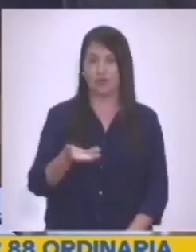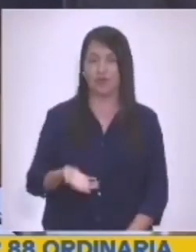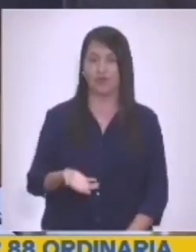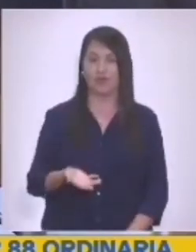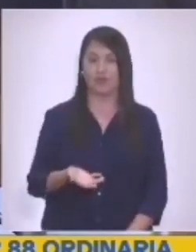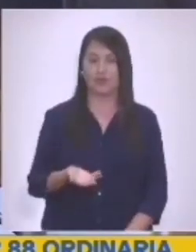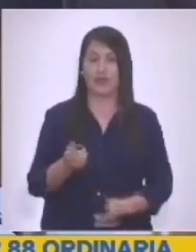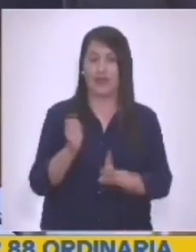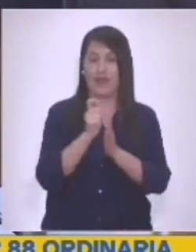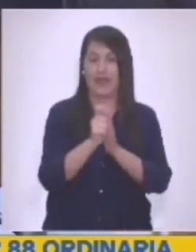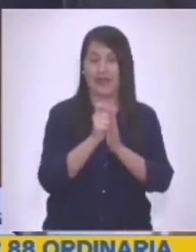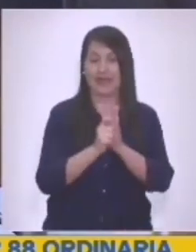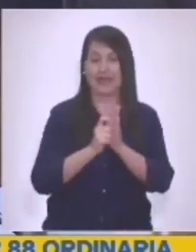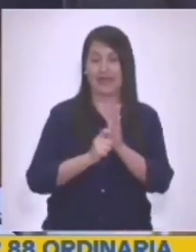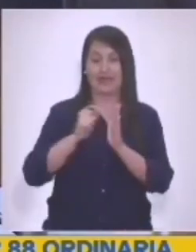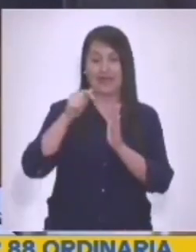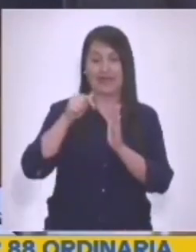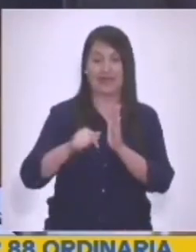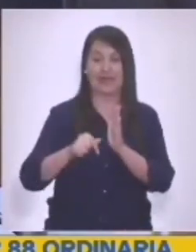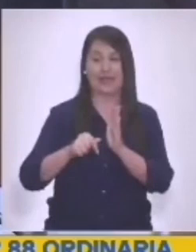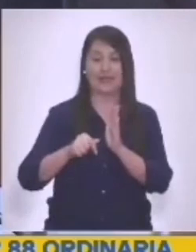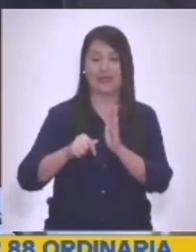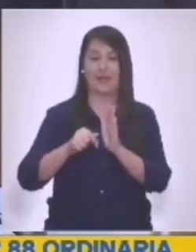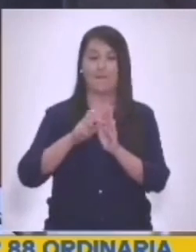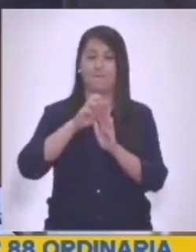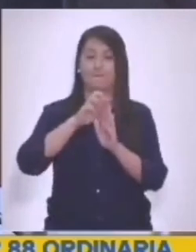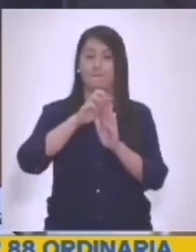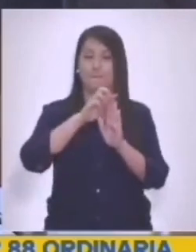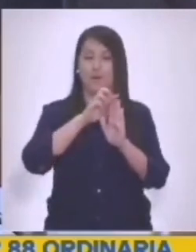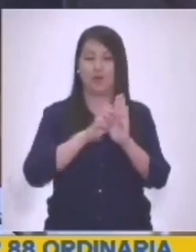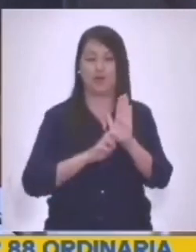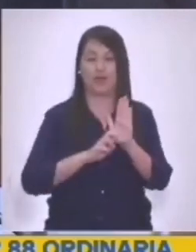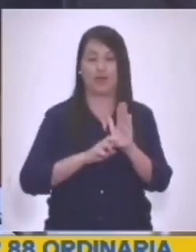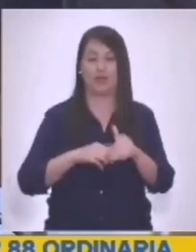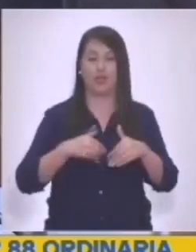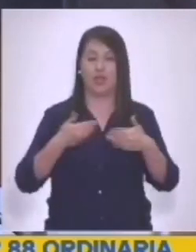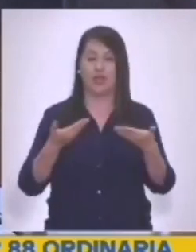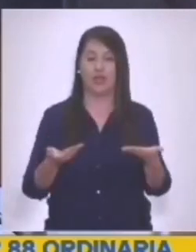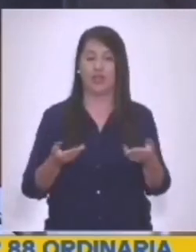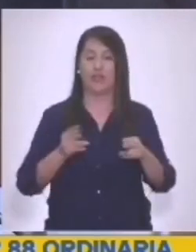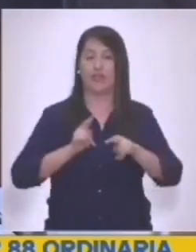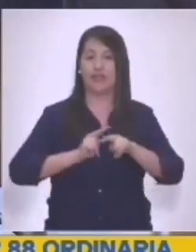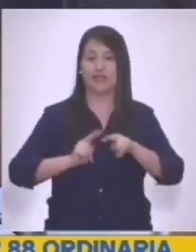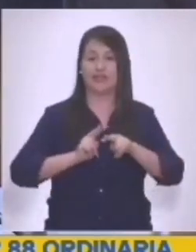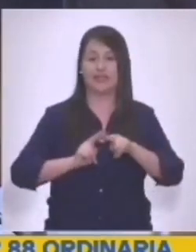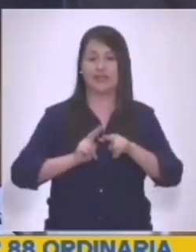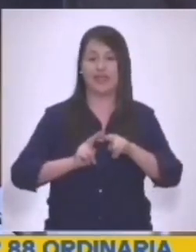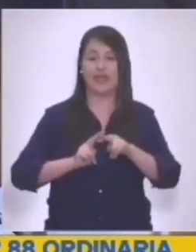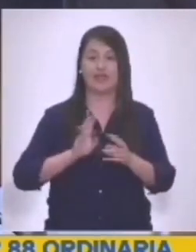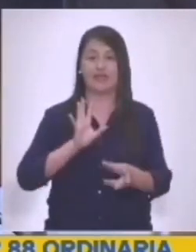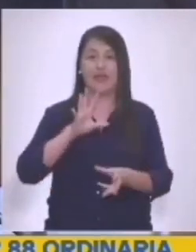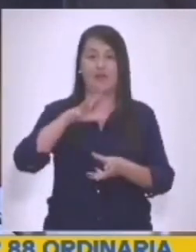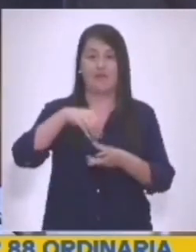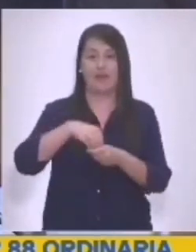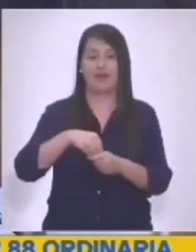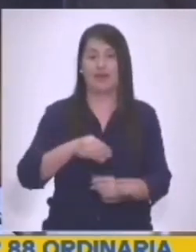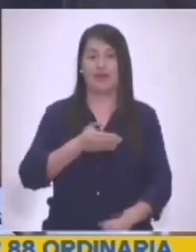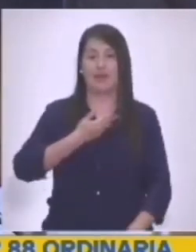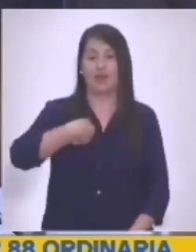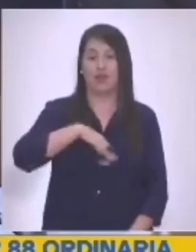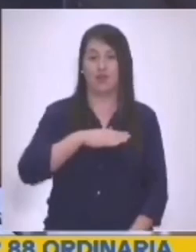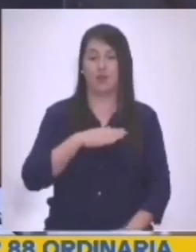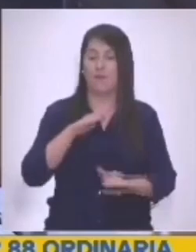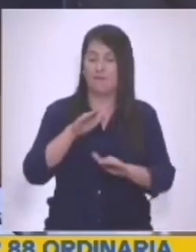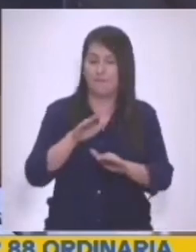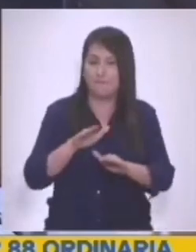escritas en este proyecto de de los senadores y por lo tanto se hace parte de lo que también la propia